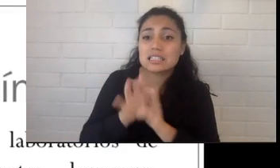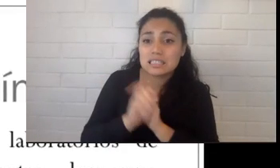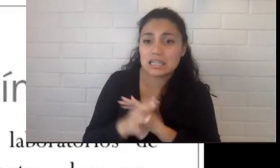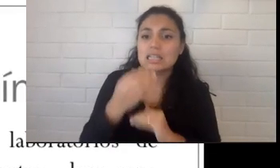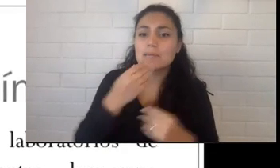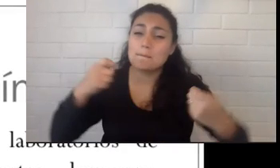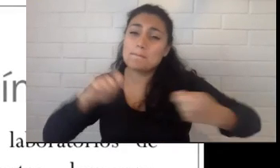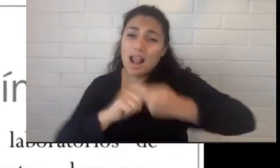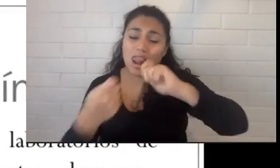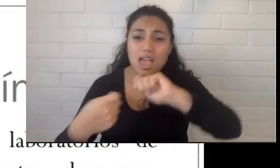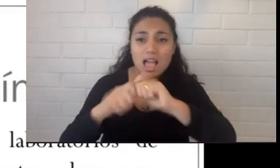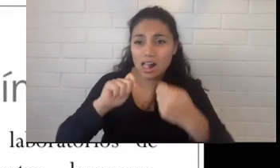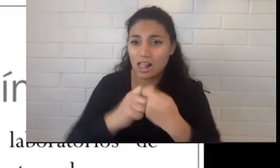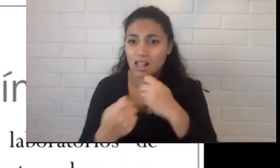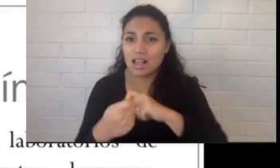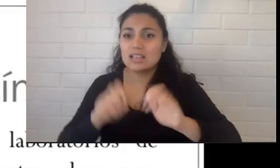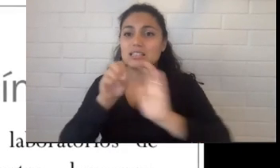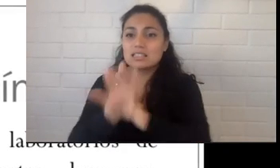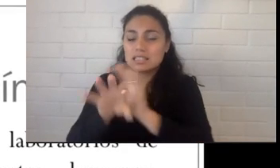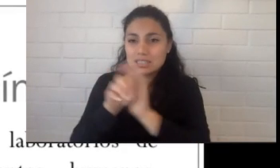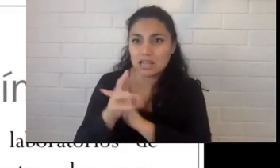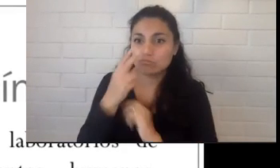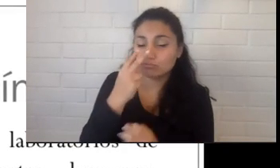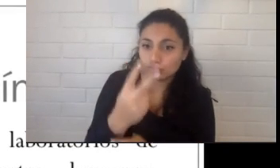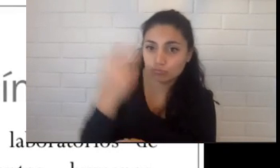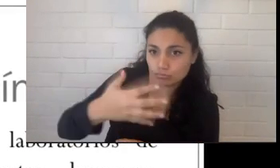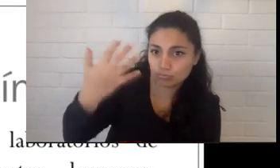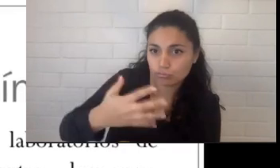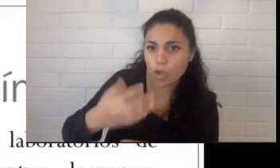peleas que se ven en la televisión